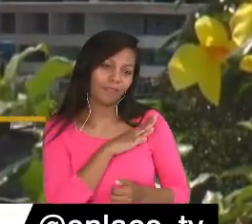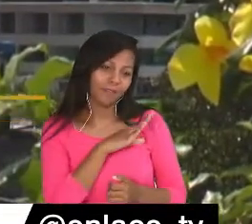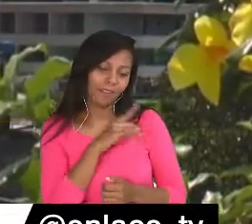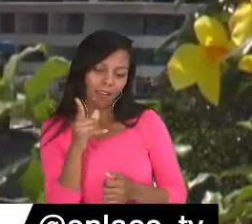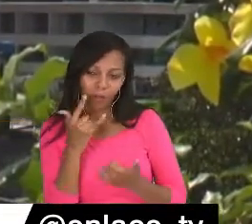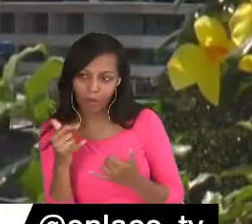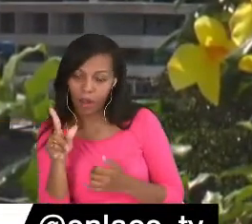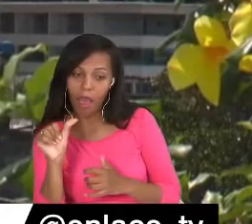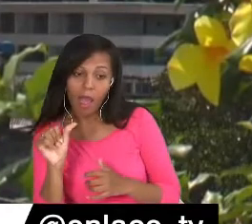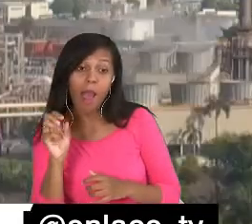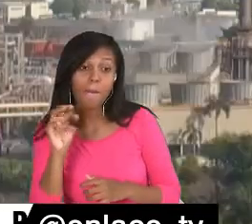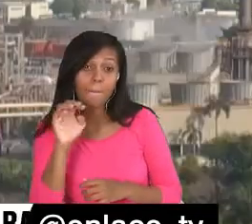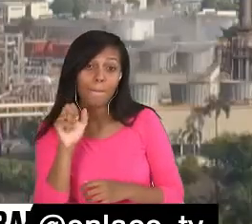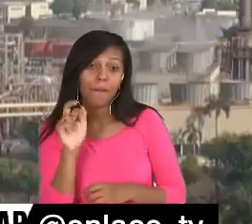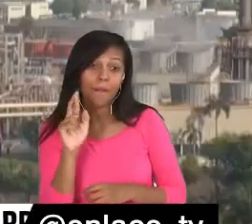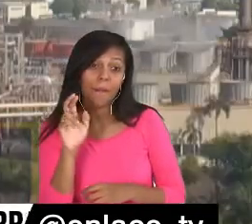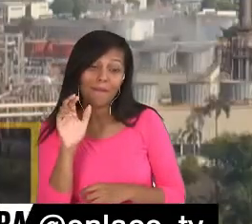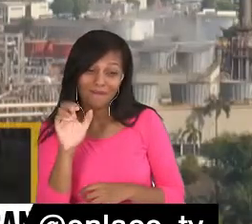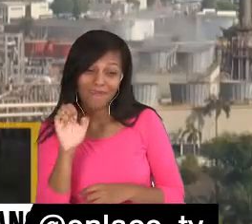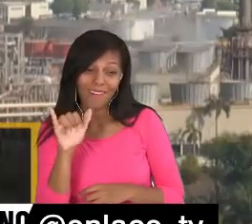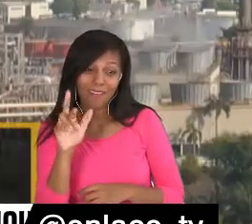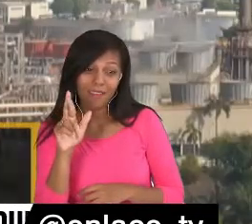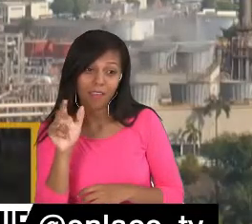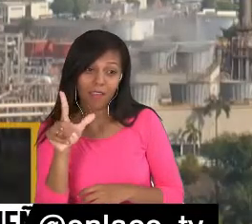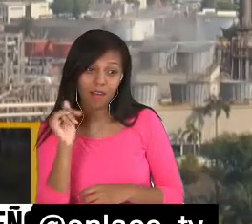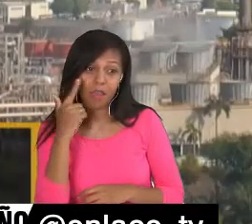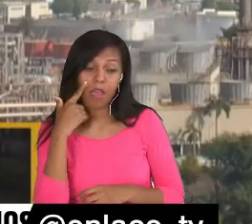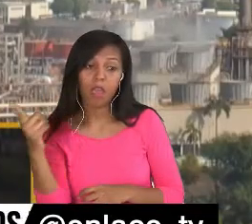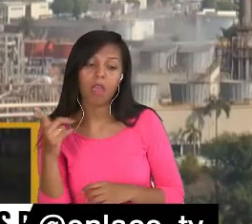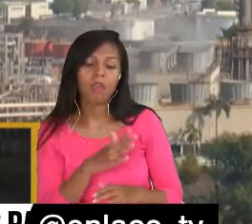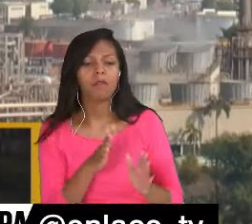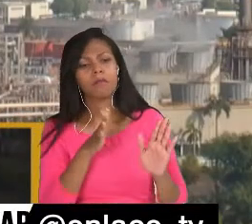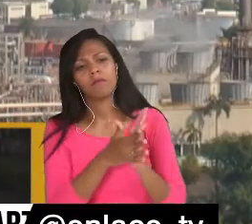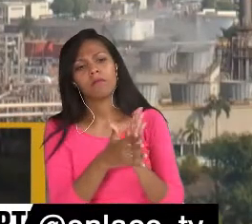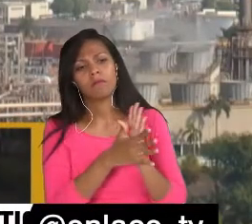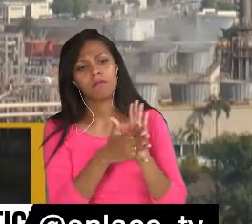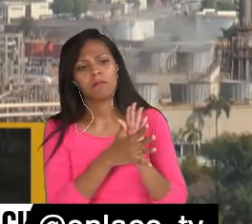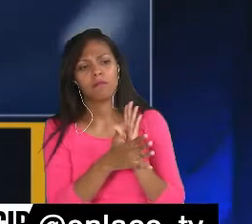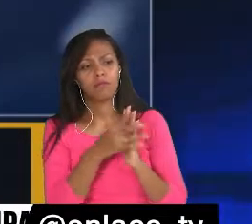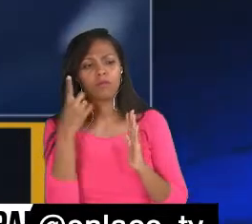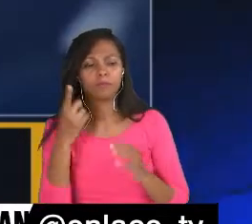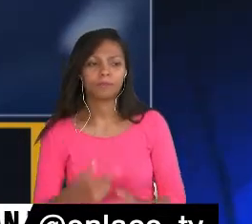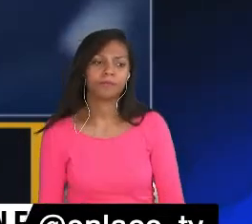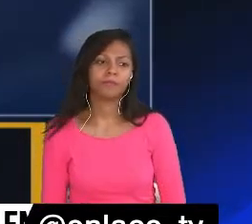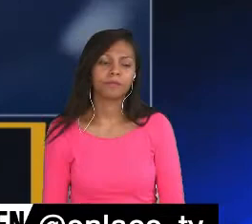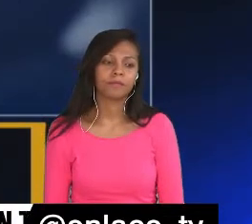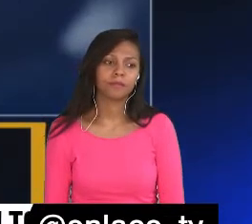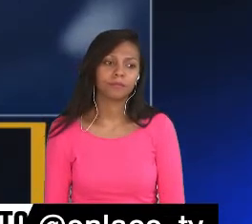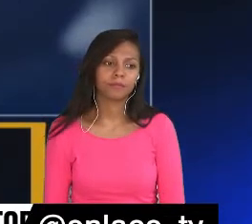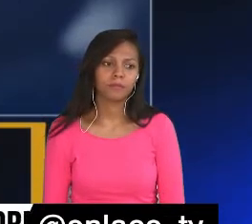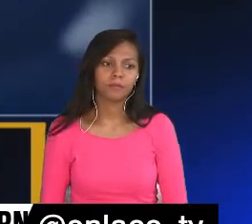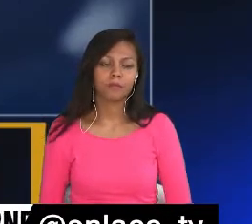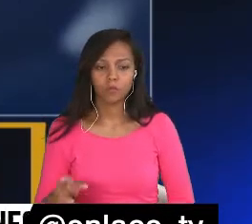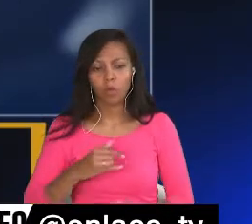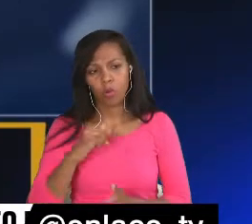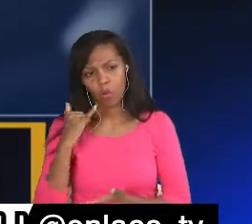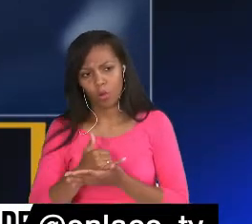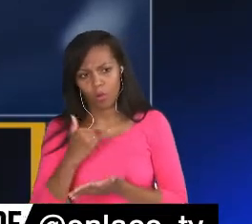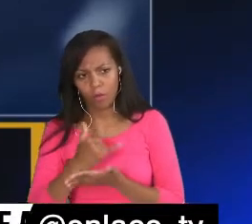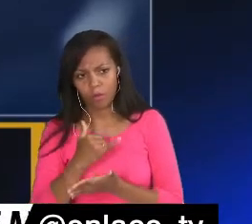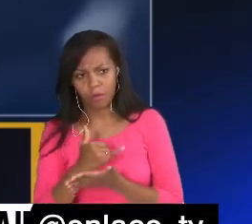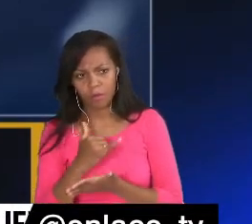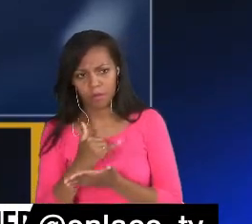desde el Comité Cívico por la Defensa del Plan de Modernización de la Refinería de Barranca Bermeja. Hay un comité pro defensa de la modernización de